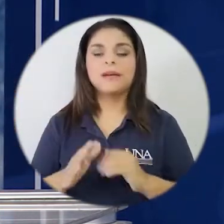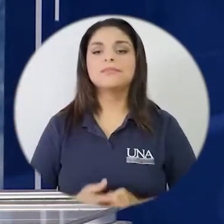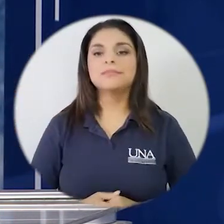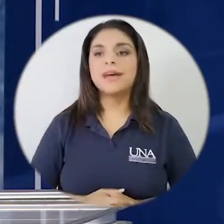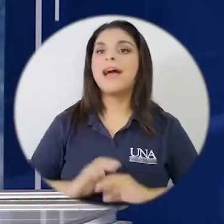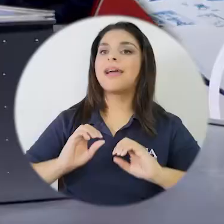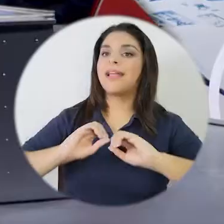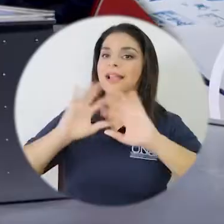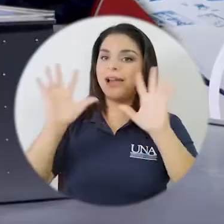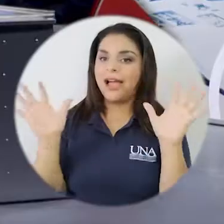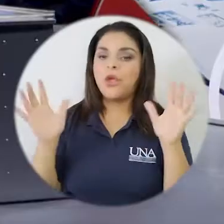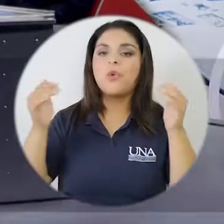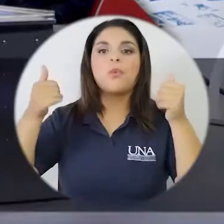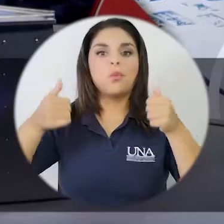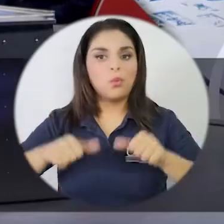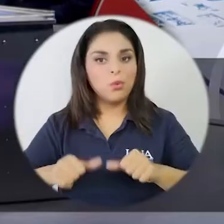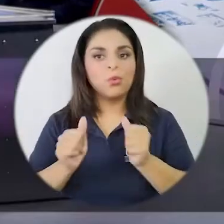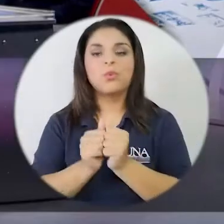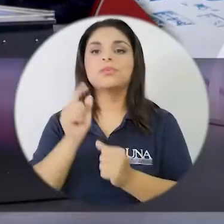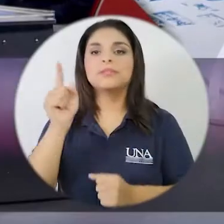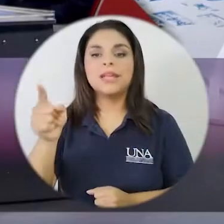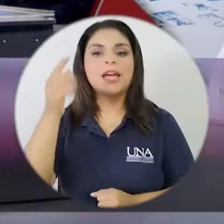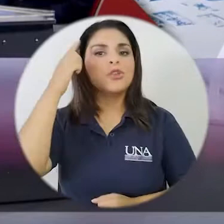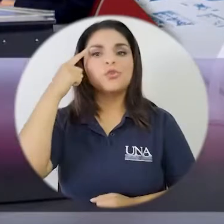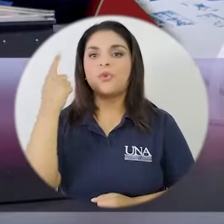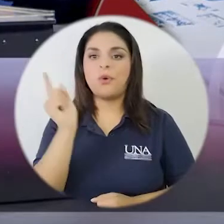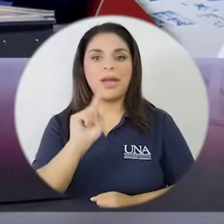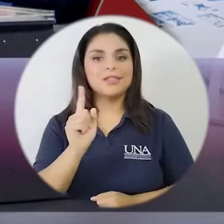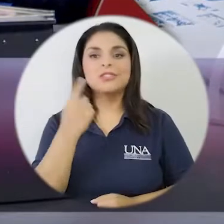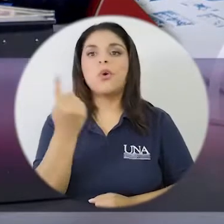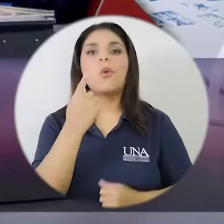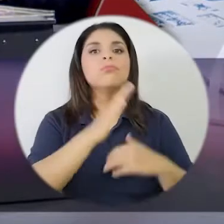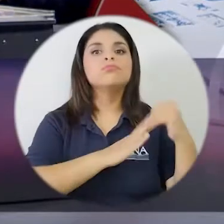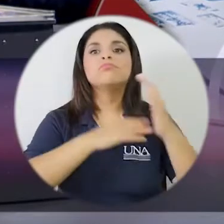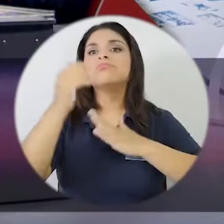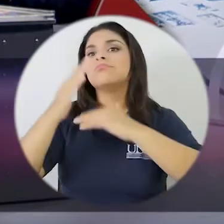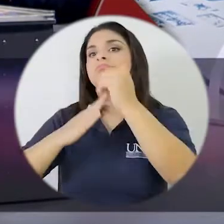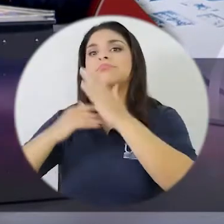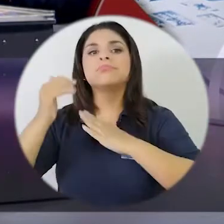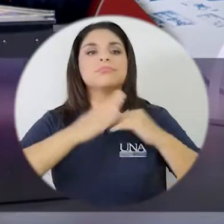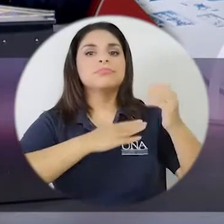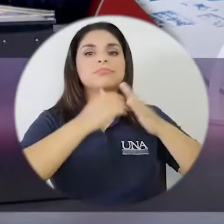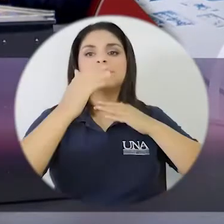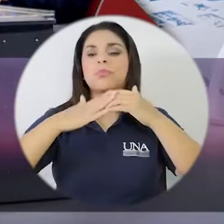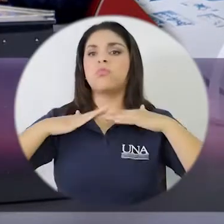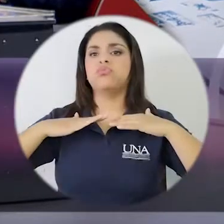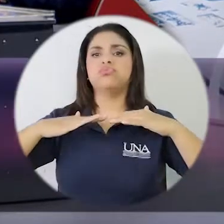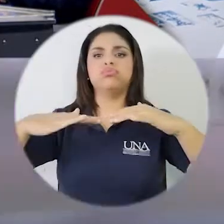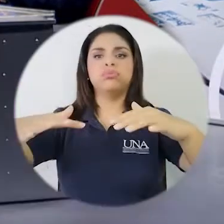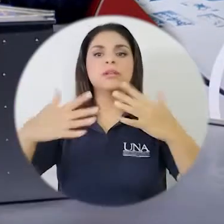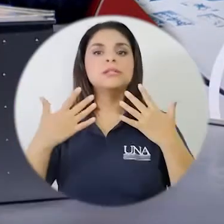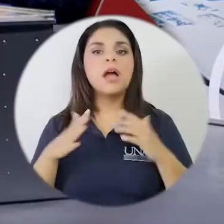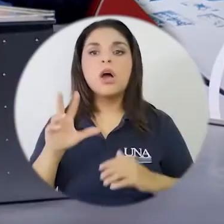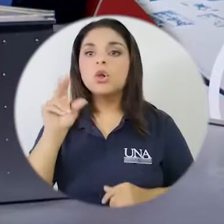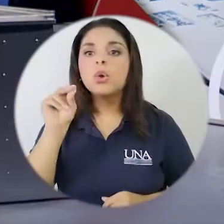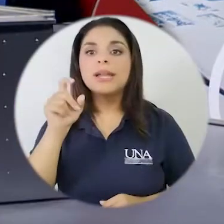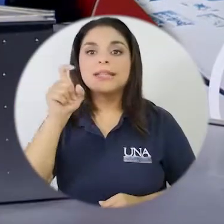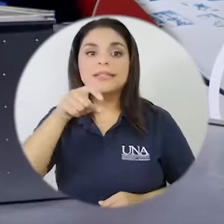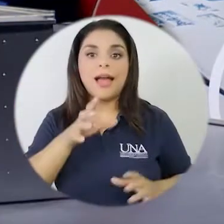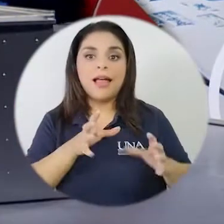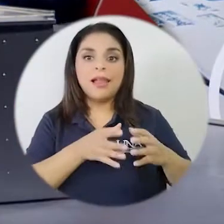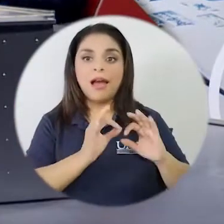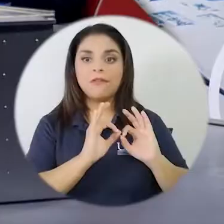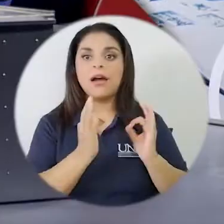Claro, claro, claro, totalmente de acuerdo con vos en eso, porque no se trata solo de construir, ¿verdad? Se trata de que ese